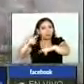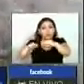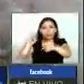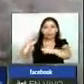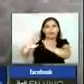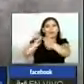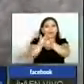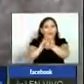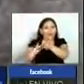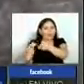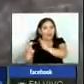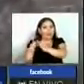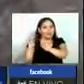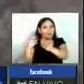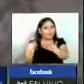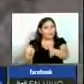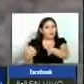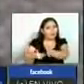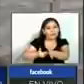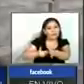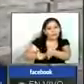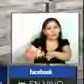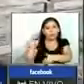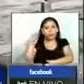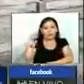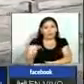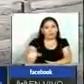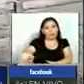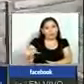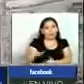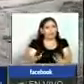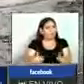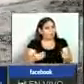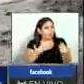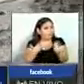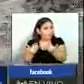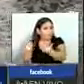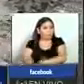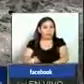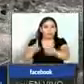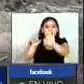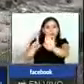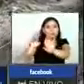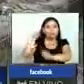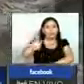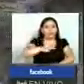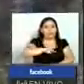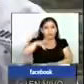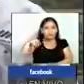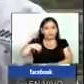Habitacional Que se está Ejecutando En la zona Y que beneficiará A 64 familias